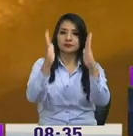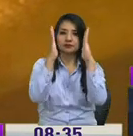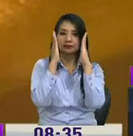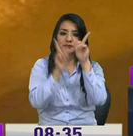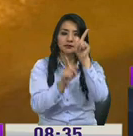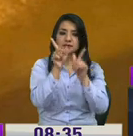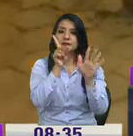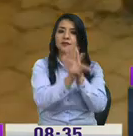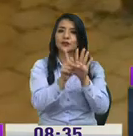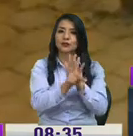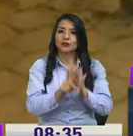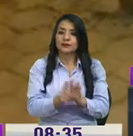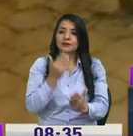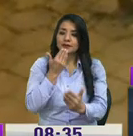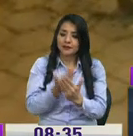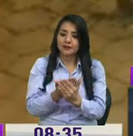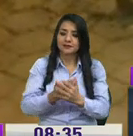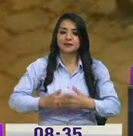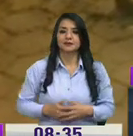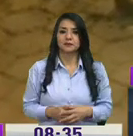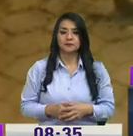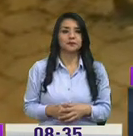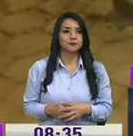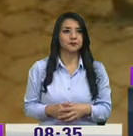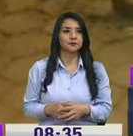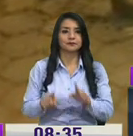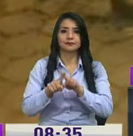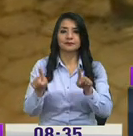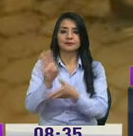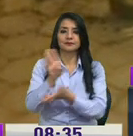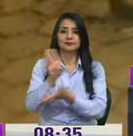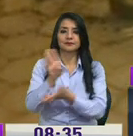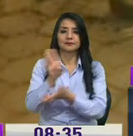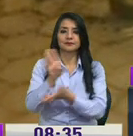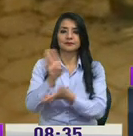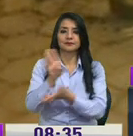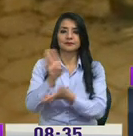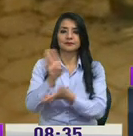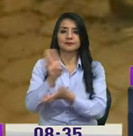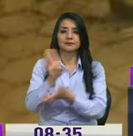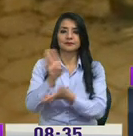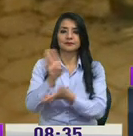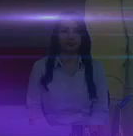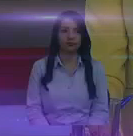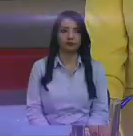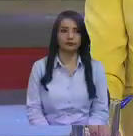estas solicitudes que tienen nuestros vecinos en los diferentes barrios de nuestro sector.